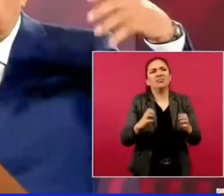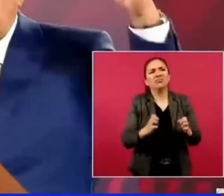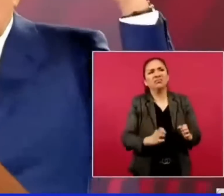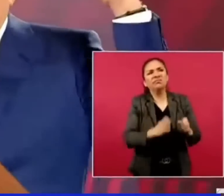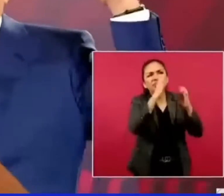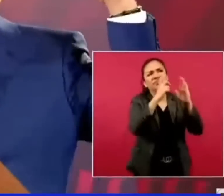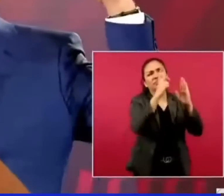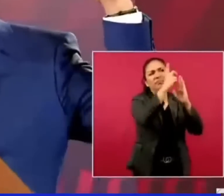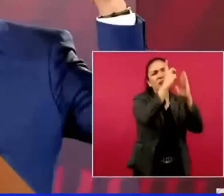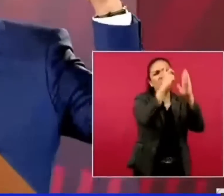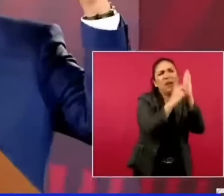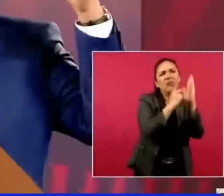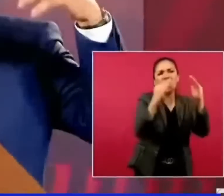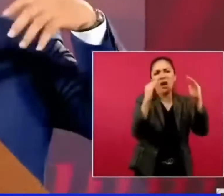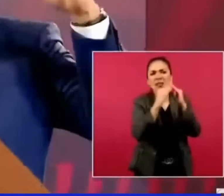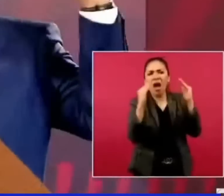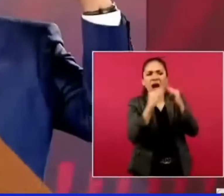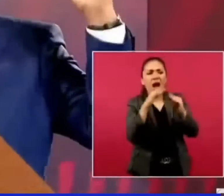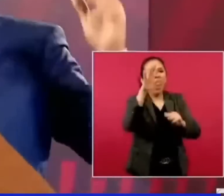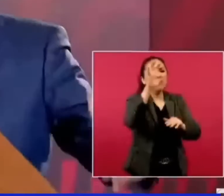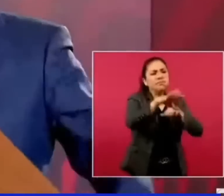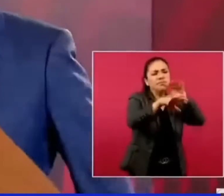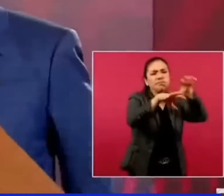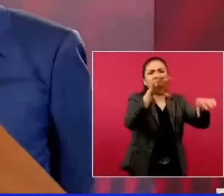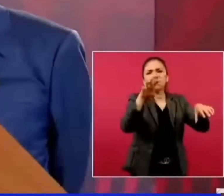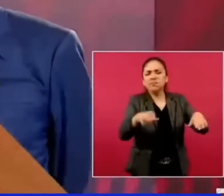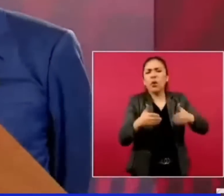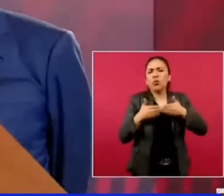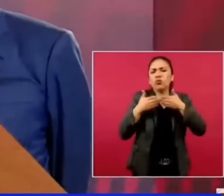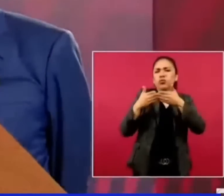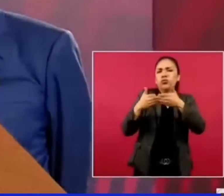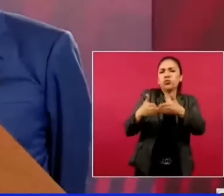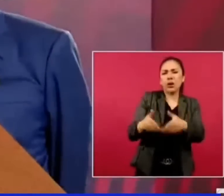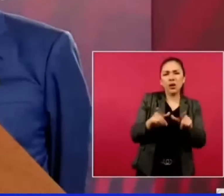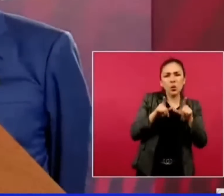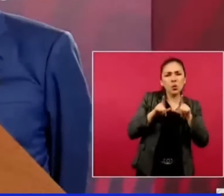departamentos y casas y yates,